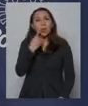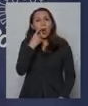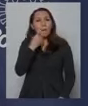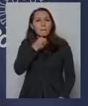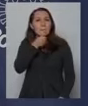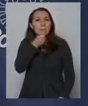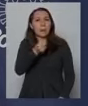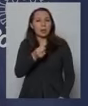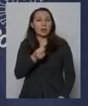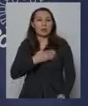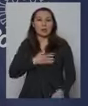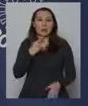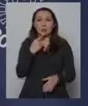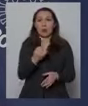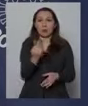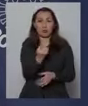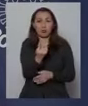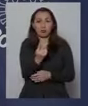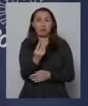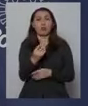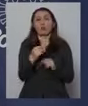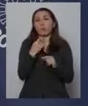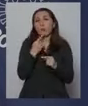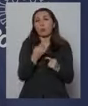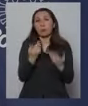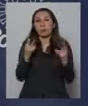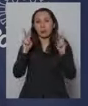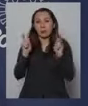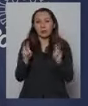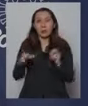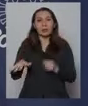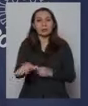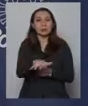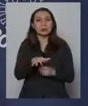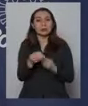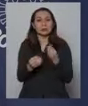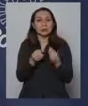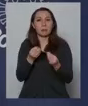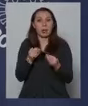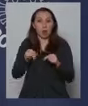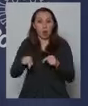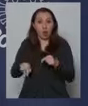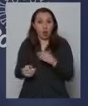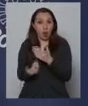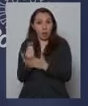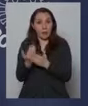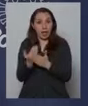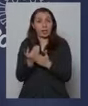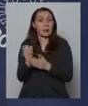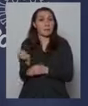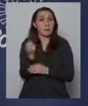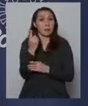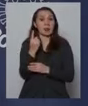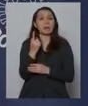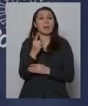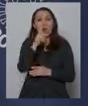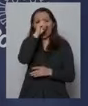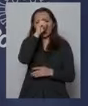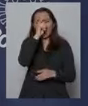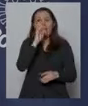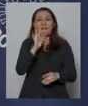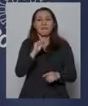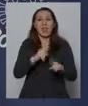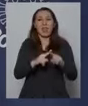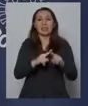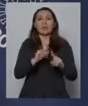Subsecretaria, quería preguntarles a los dos en realidad, porque tiene que ver con una situación que se ha producido durante esta mañana. Primero, en el Félix